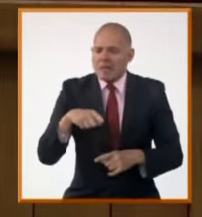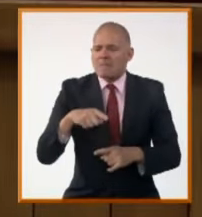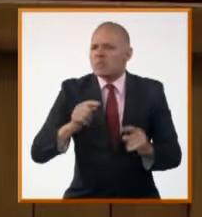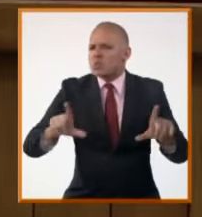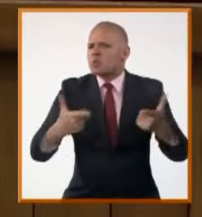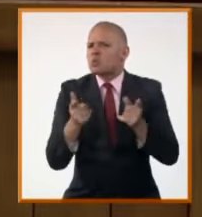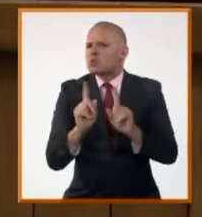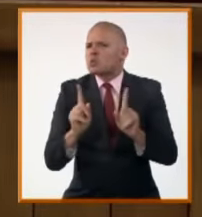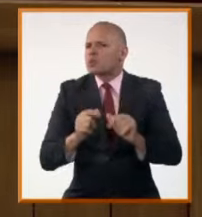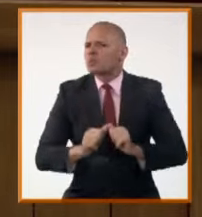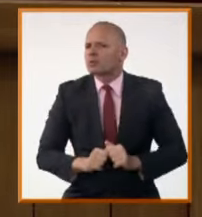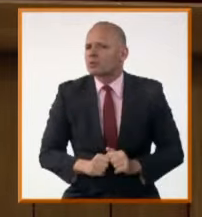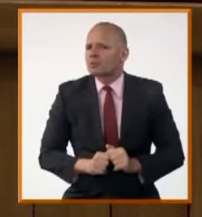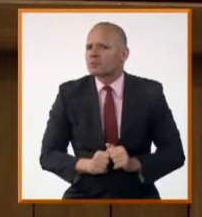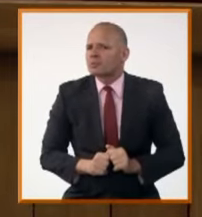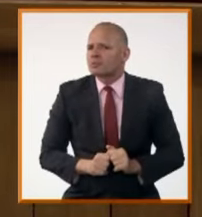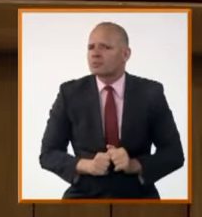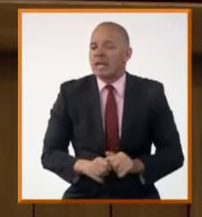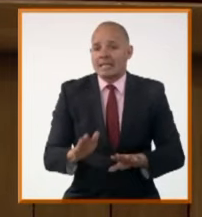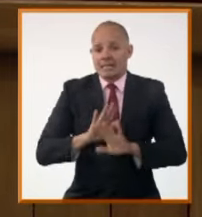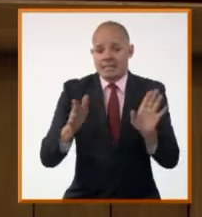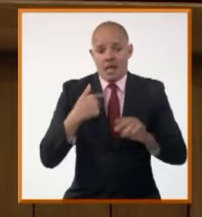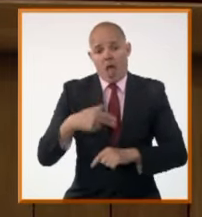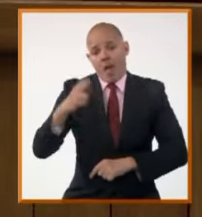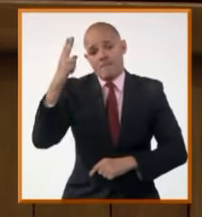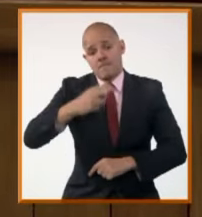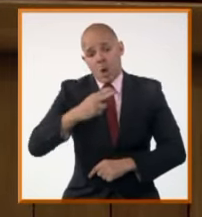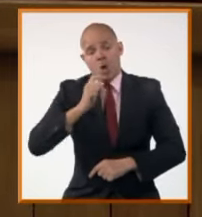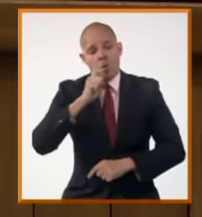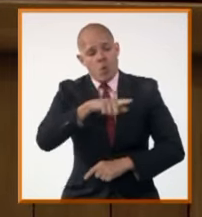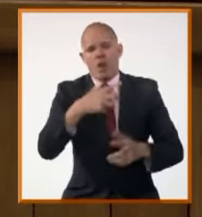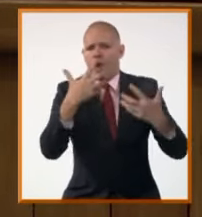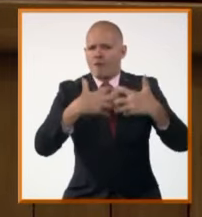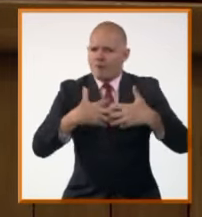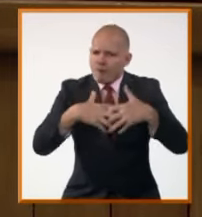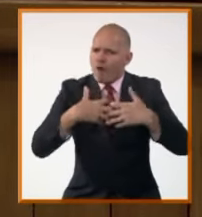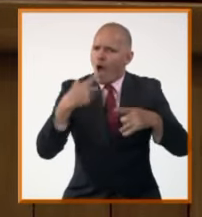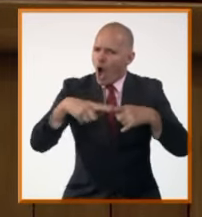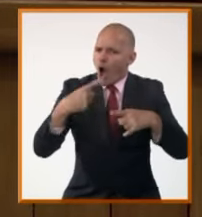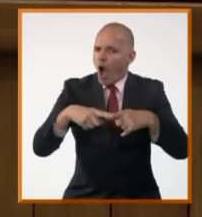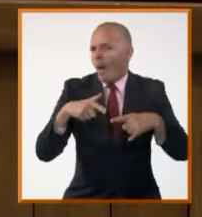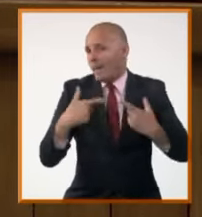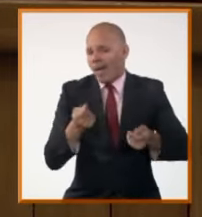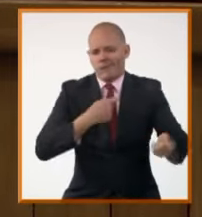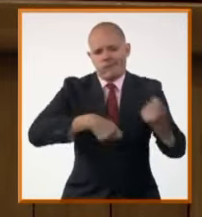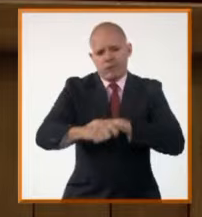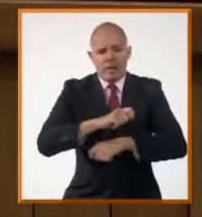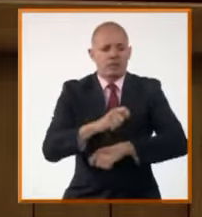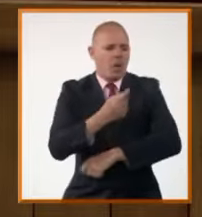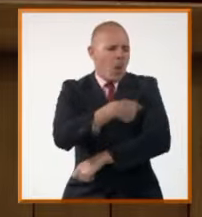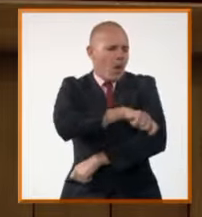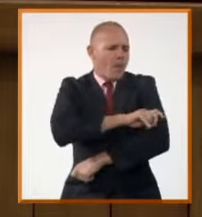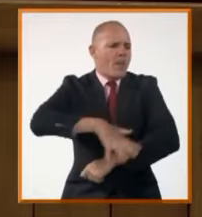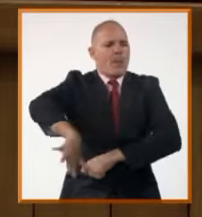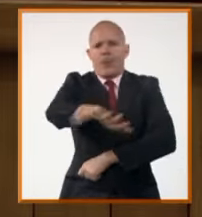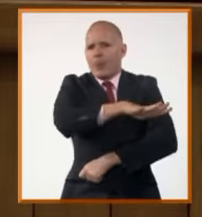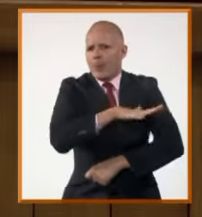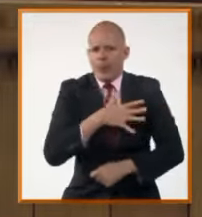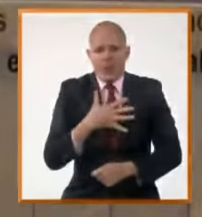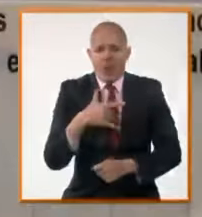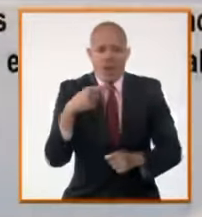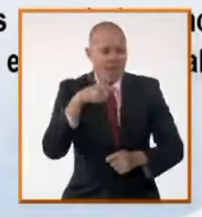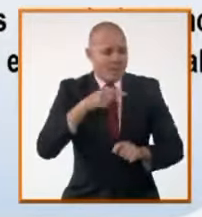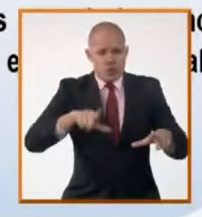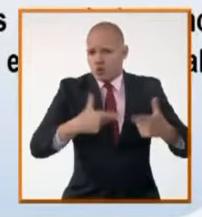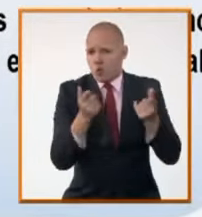concretos de producciones que van destinadas a la población. Por otra parte, el alza de los precios que impactan en las ganancias, en